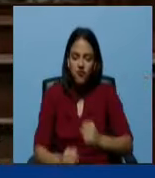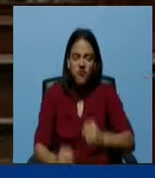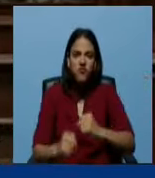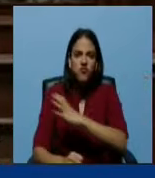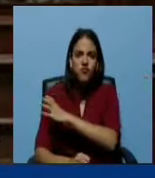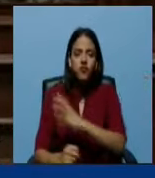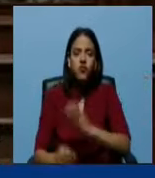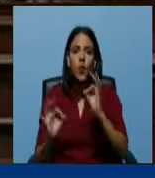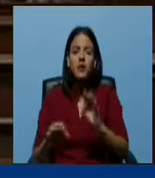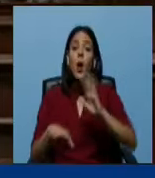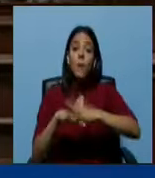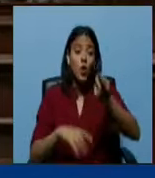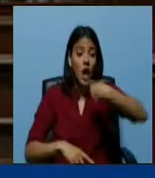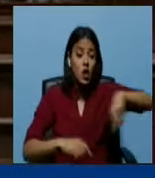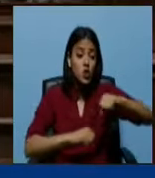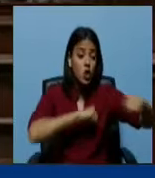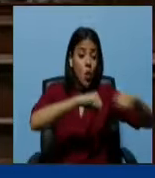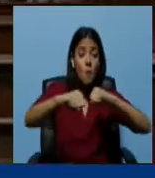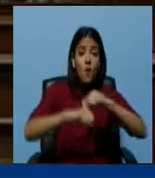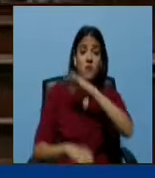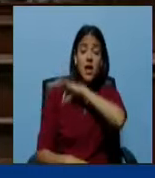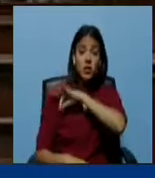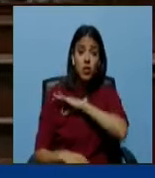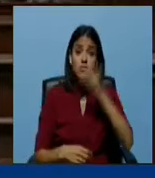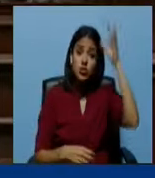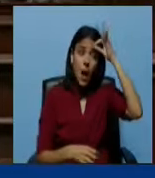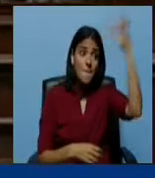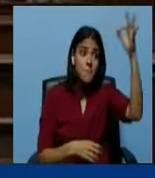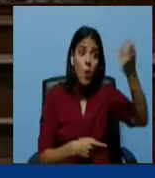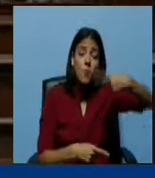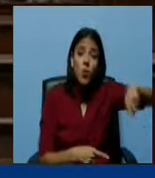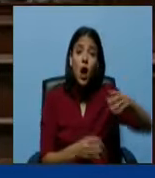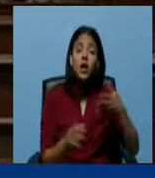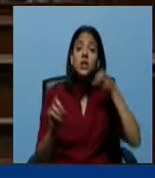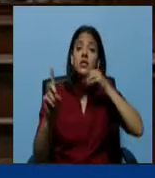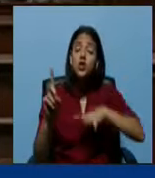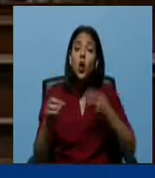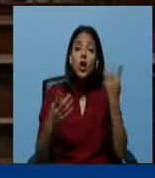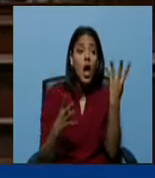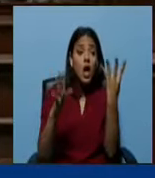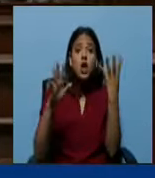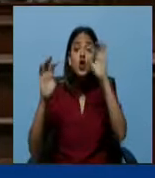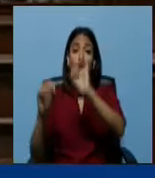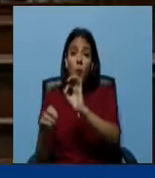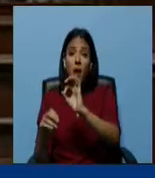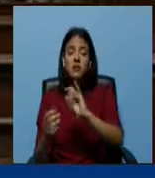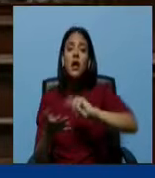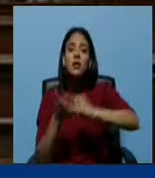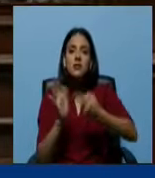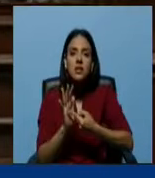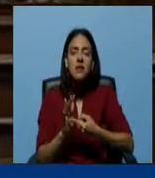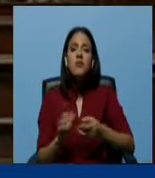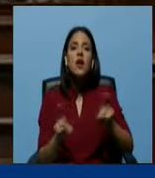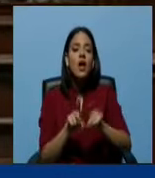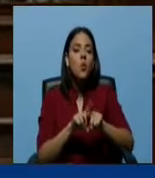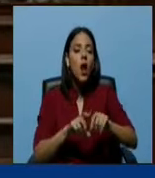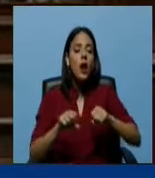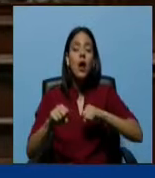Porque el movimiento popular que tenía la Venezuela de los 90 era un movimiento popular